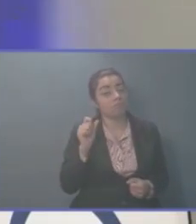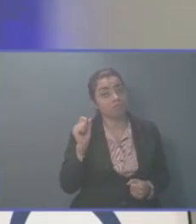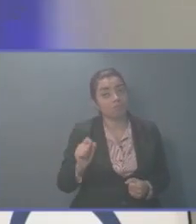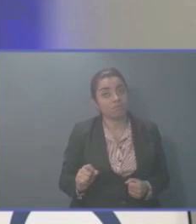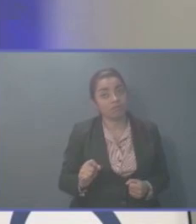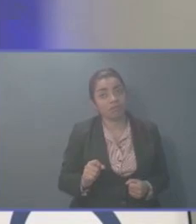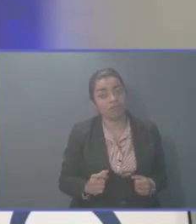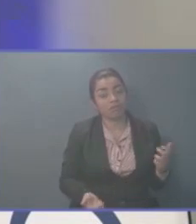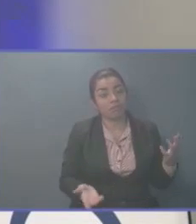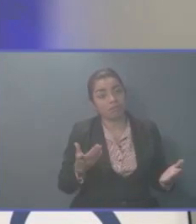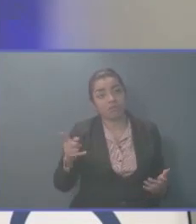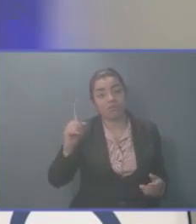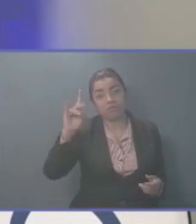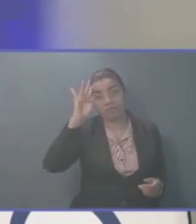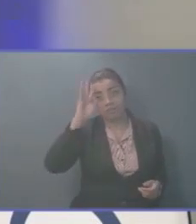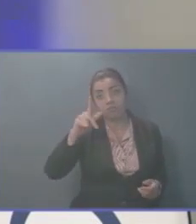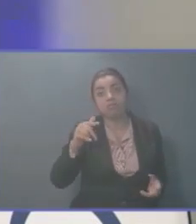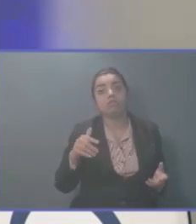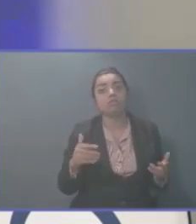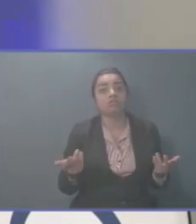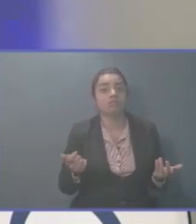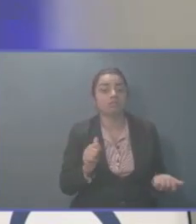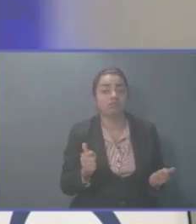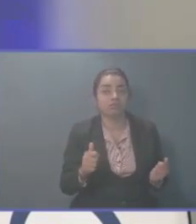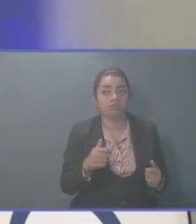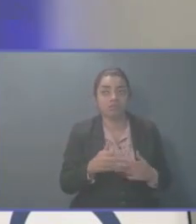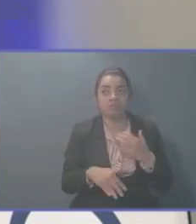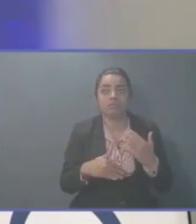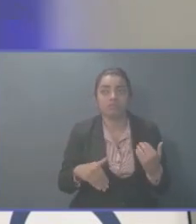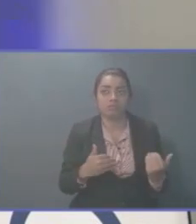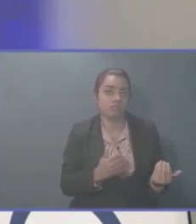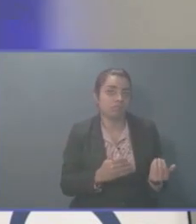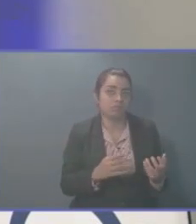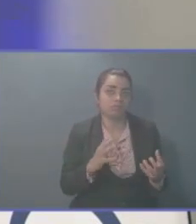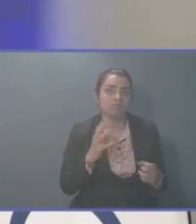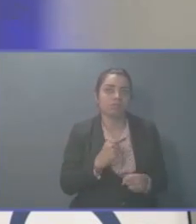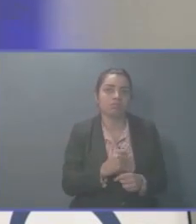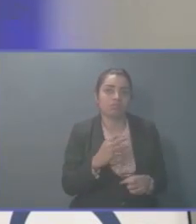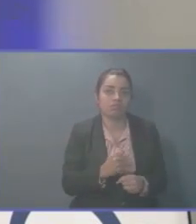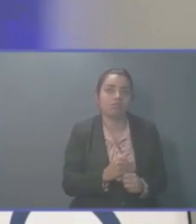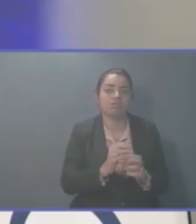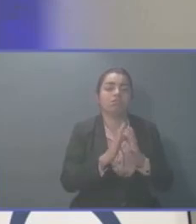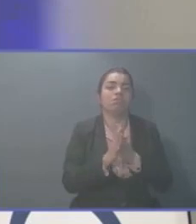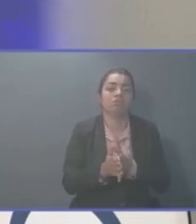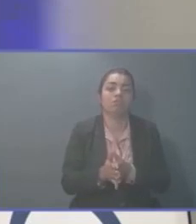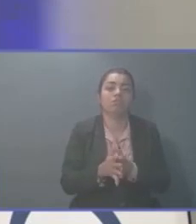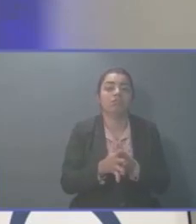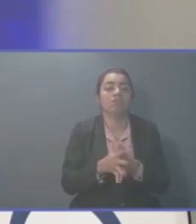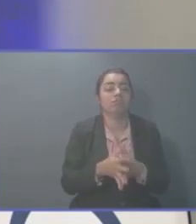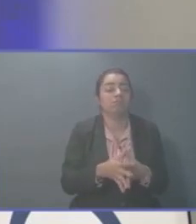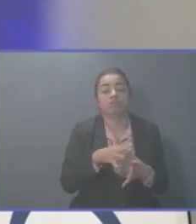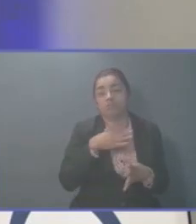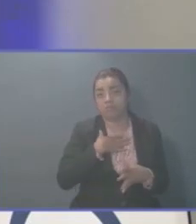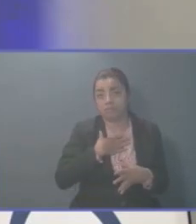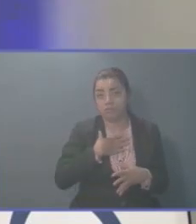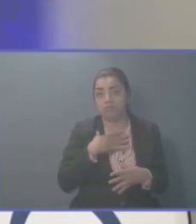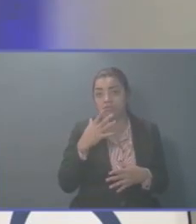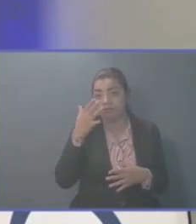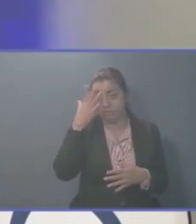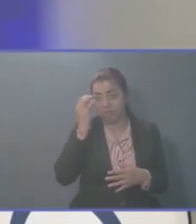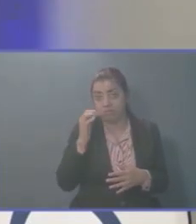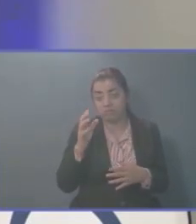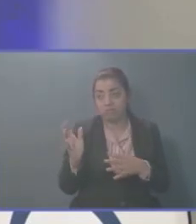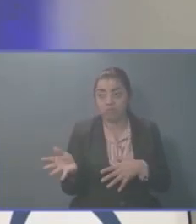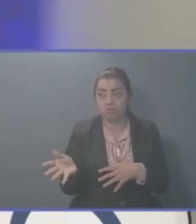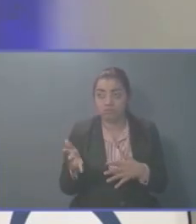una cortina de humo cuando ya se siente atacado, digamos, ¿verdad? Pero yo digamos que esa es una vía, pero yo sinceramente creo, y